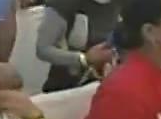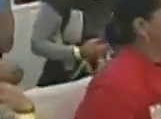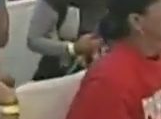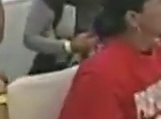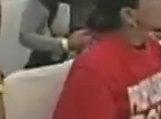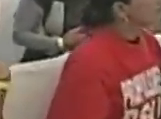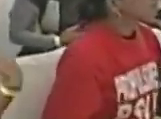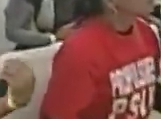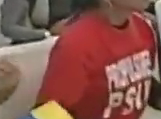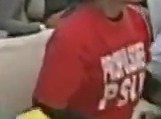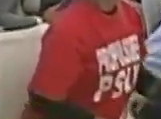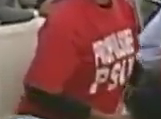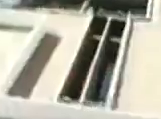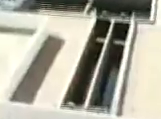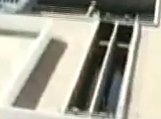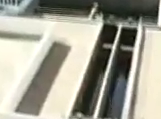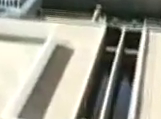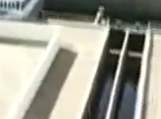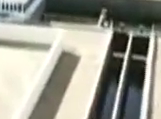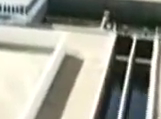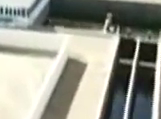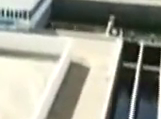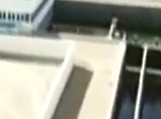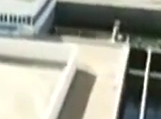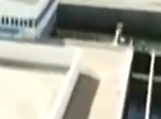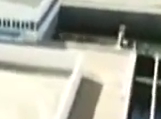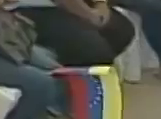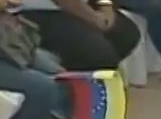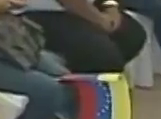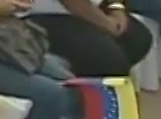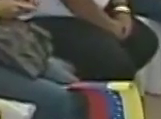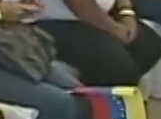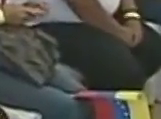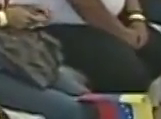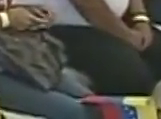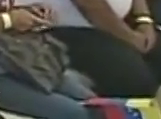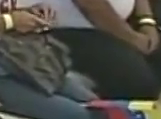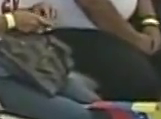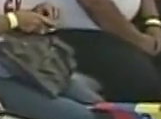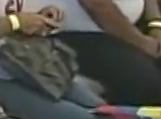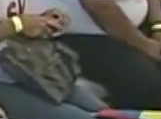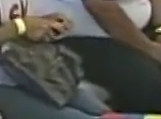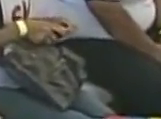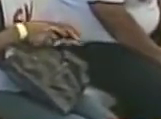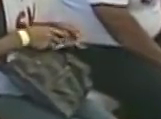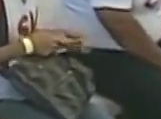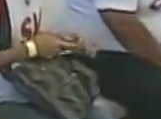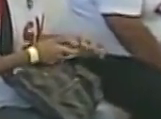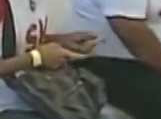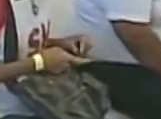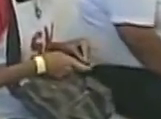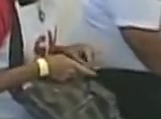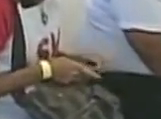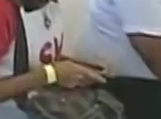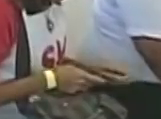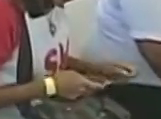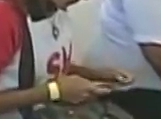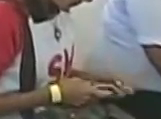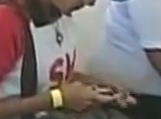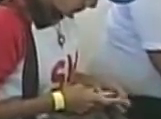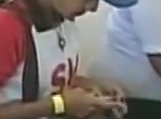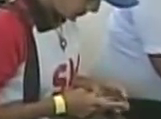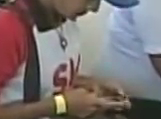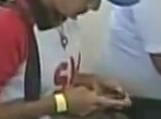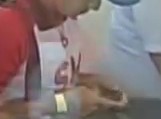para Ecosocialismo y Aguas. Bueno, buenas tardes, mi comandante. Bienvenido a ver